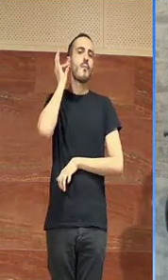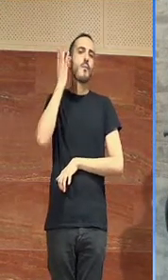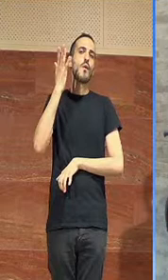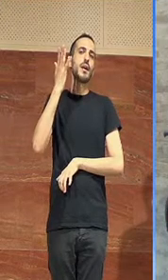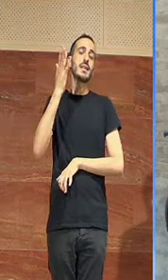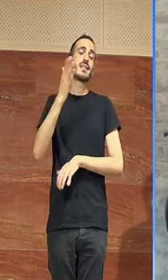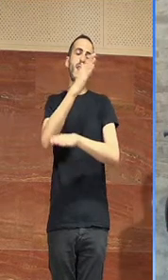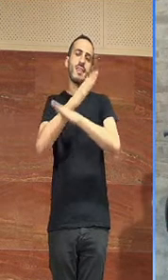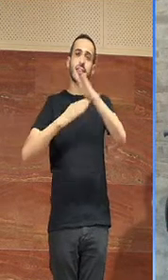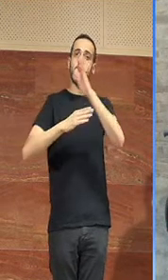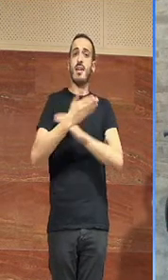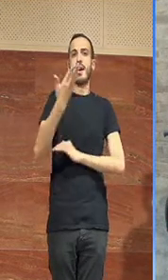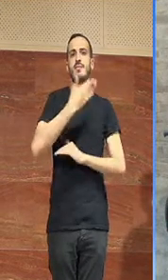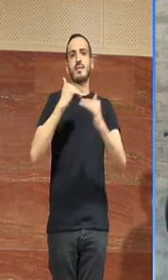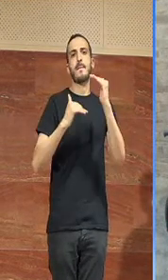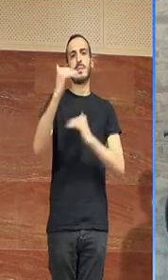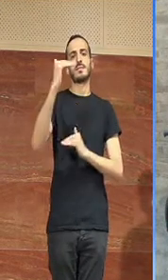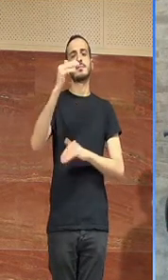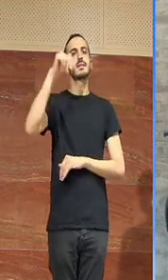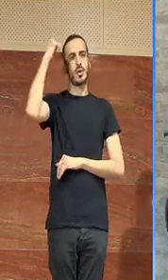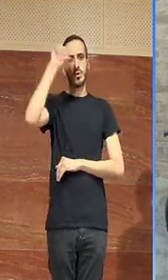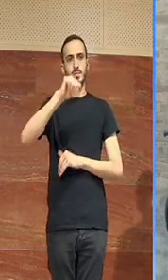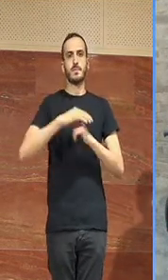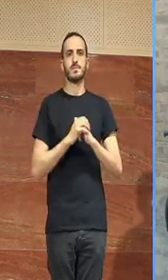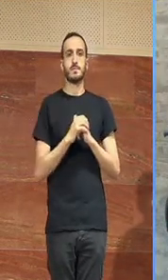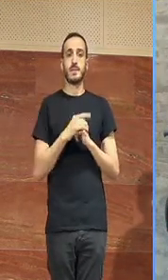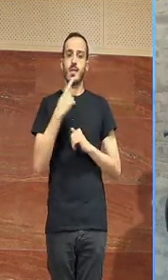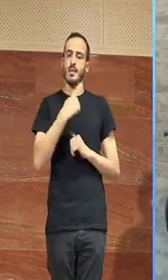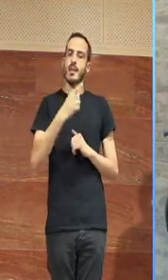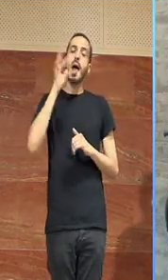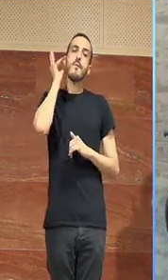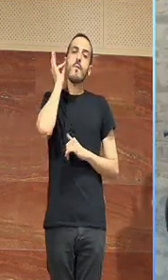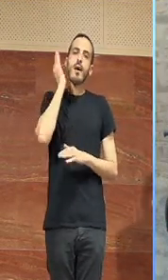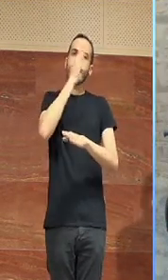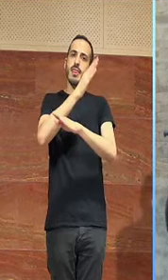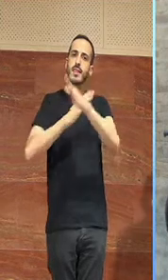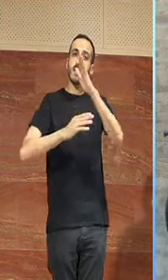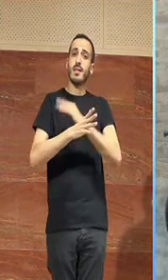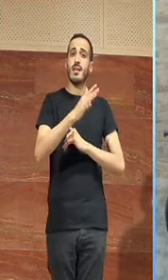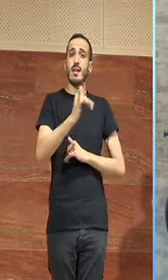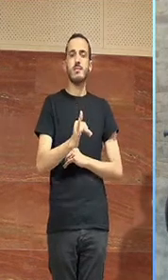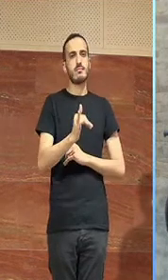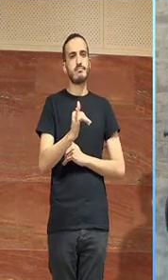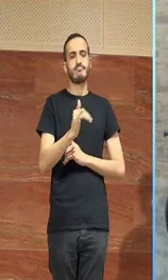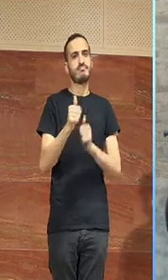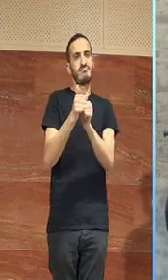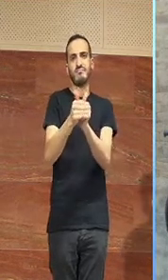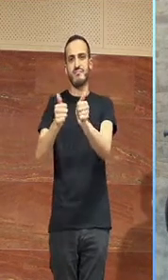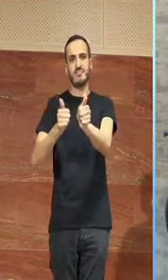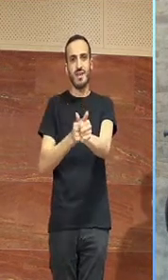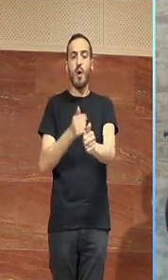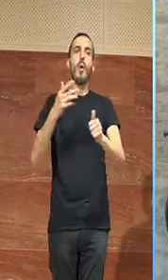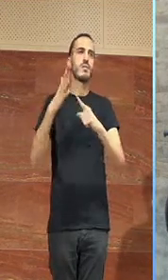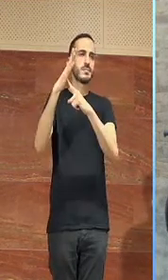alta de discapacidades que los hombres. Se reconoce que las mujeres con discapacidad experimentan múltiples desventajas, siendo objeto de